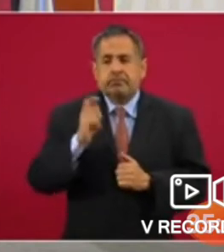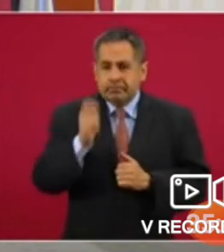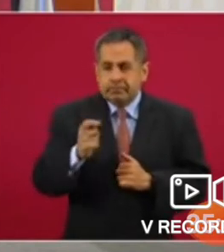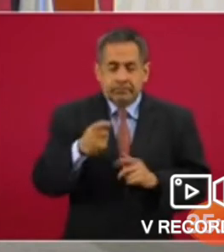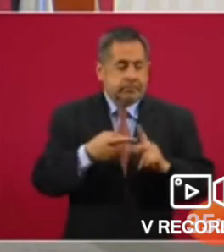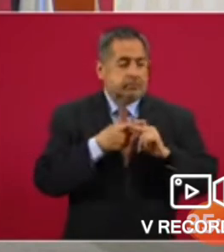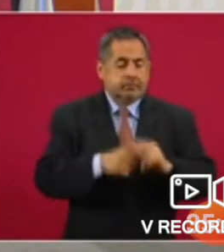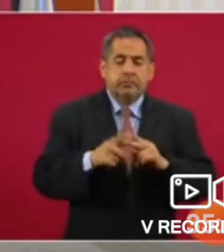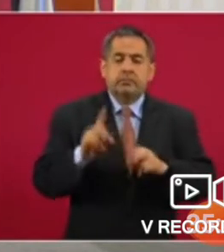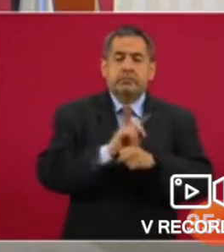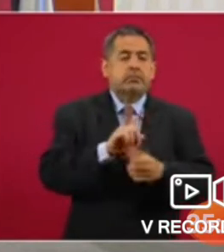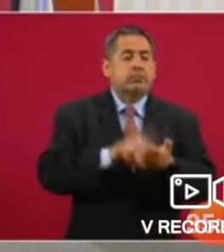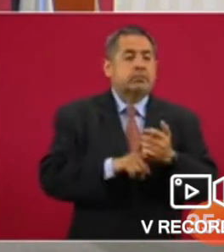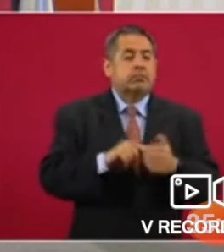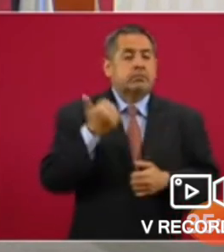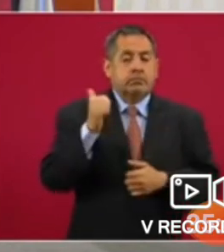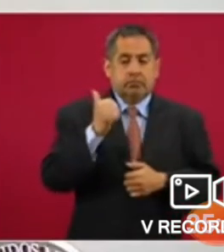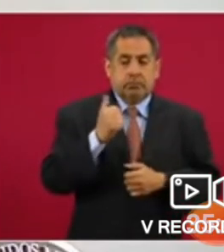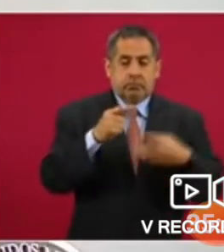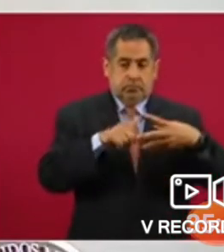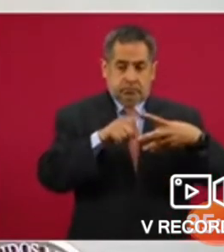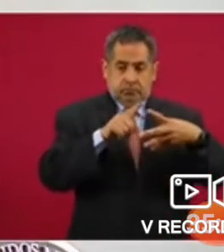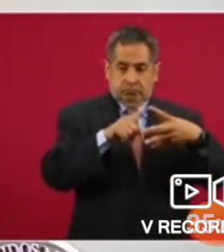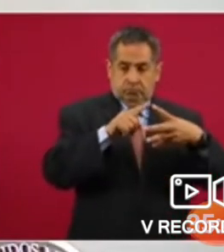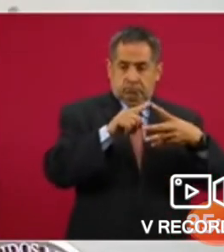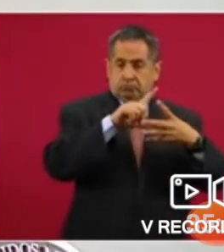empezó a ocurrir desde la primera semana de agosto